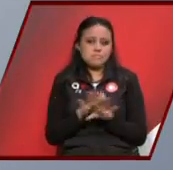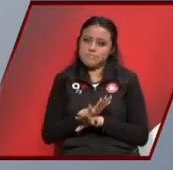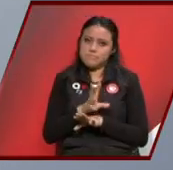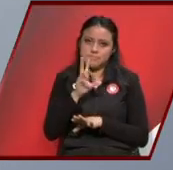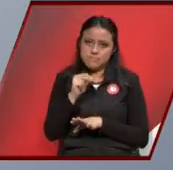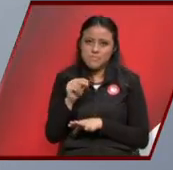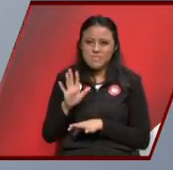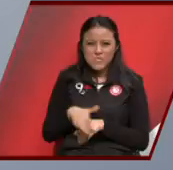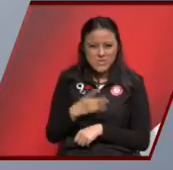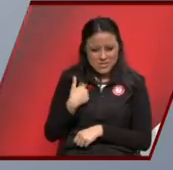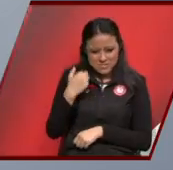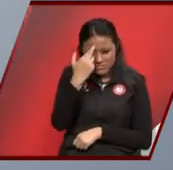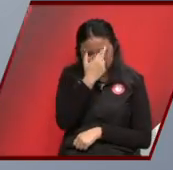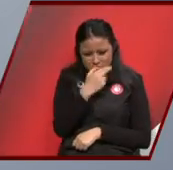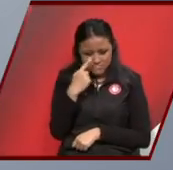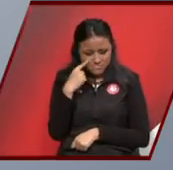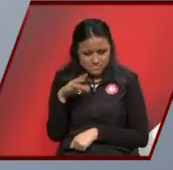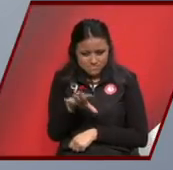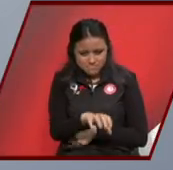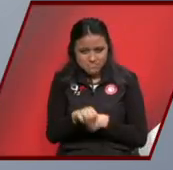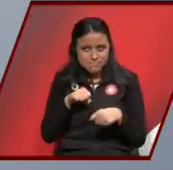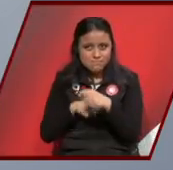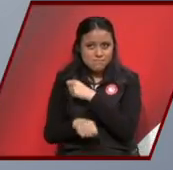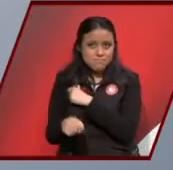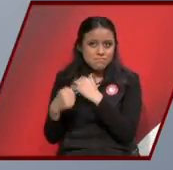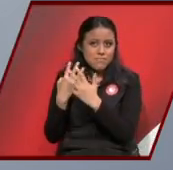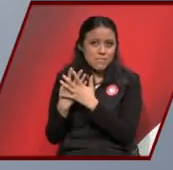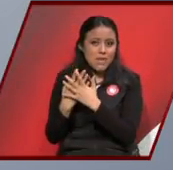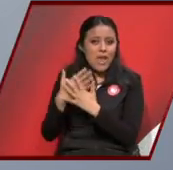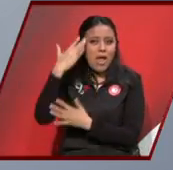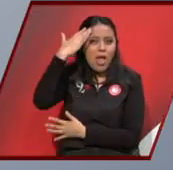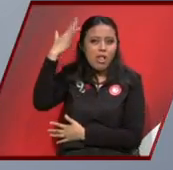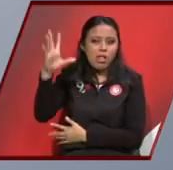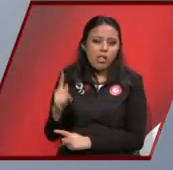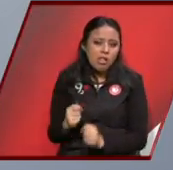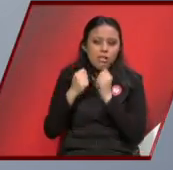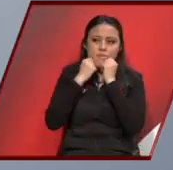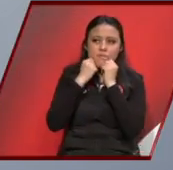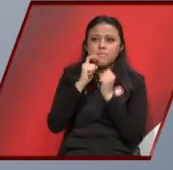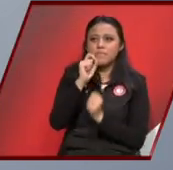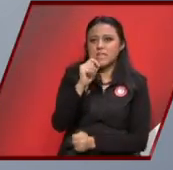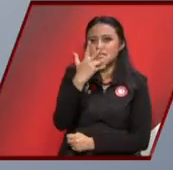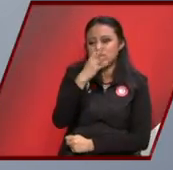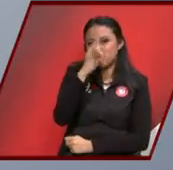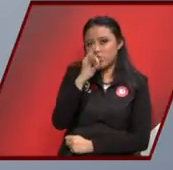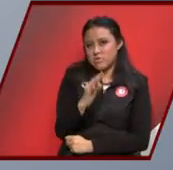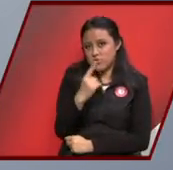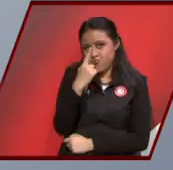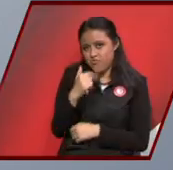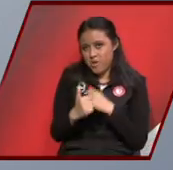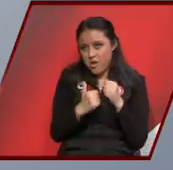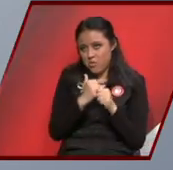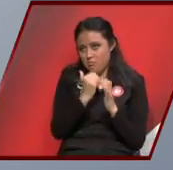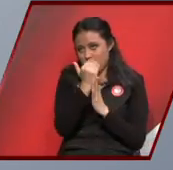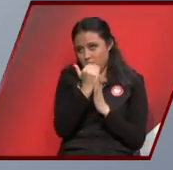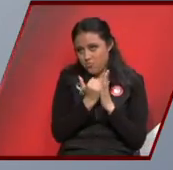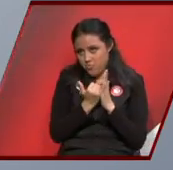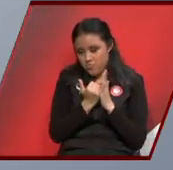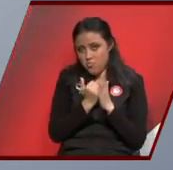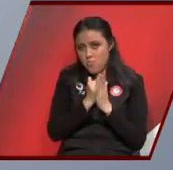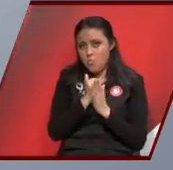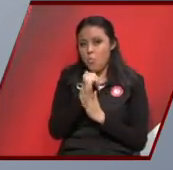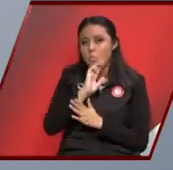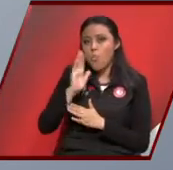porque estuve revisando, las detenciones son de adultos tercos. Completamente. 25% el primer año disminuyeron las muertes